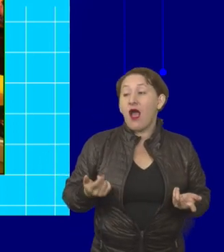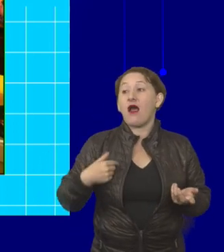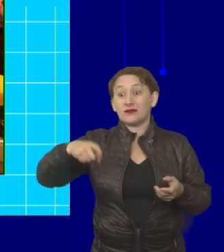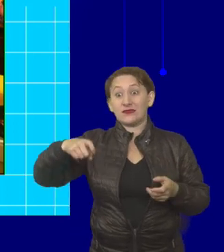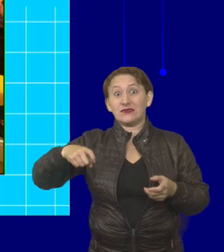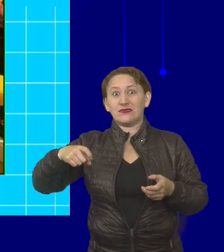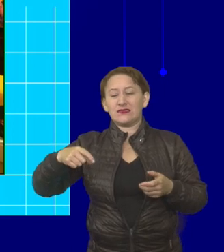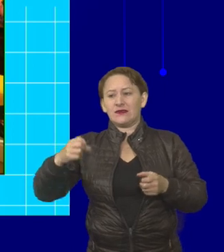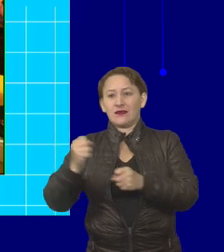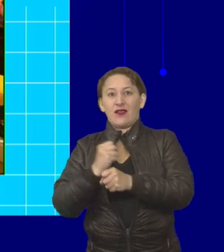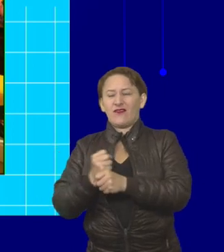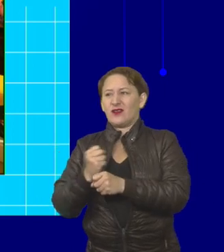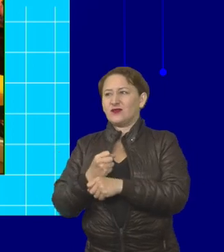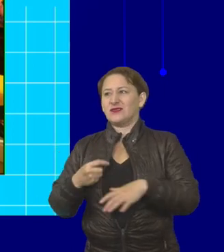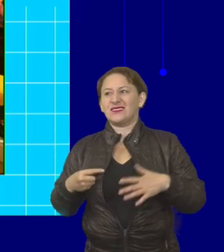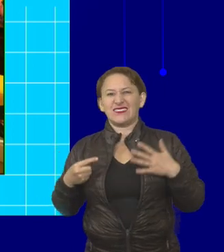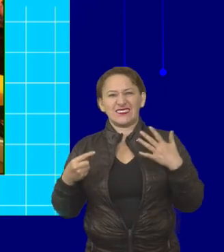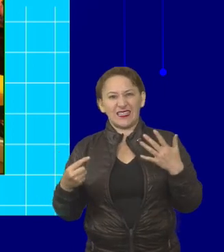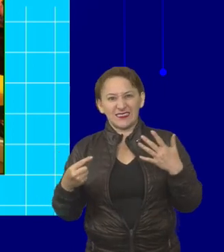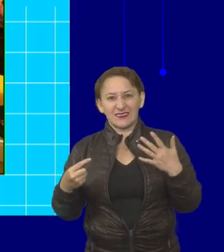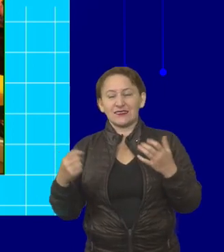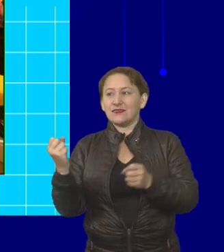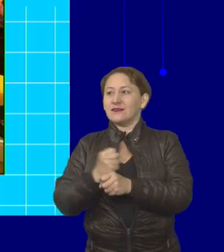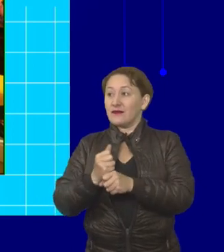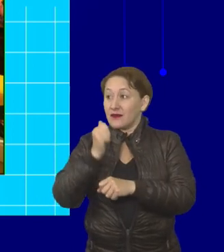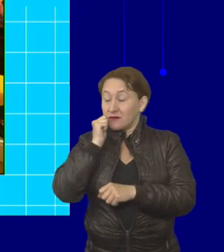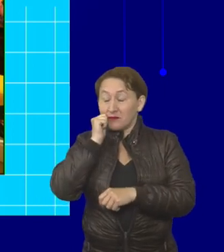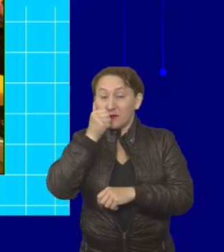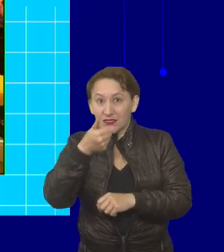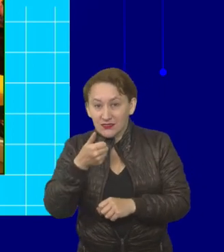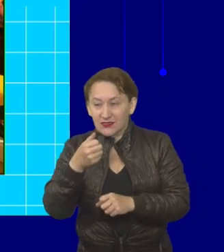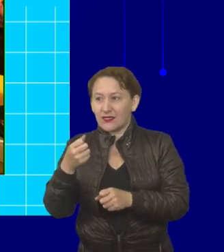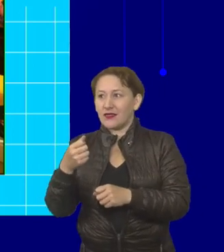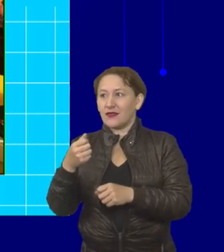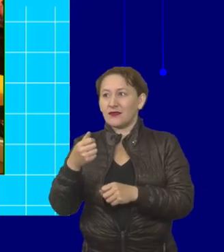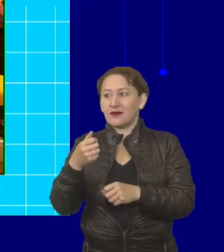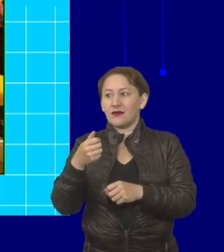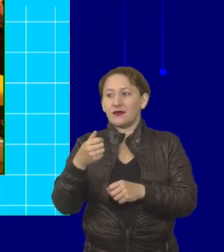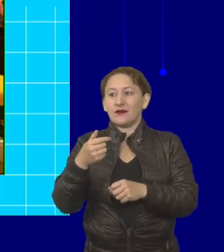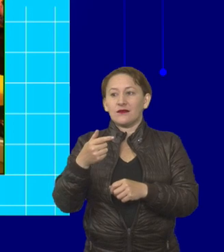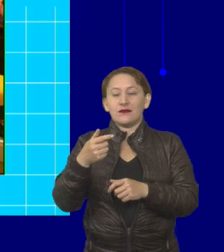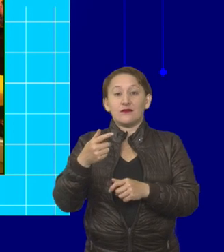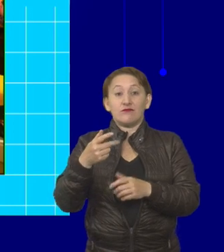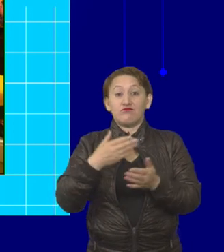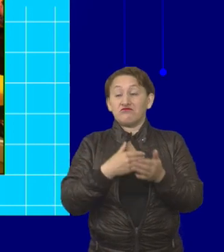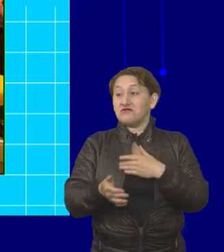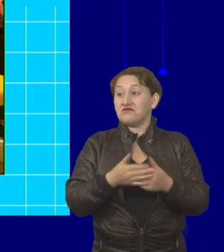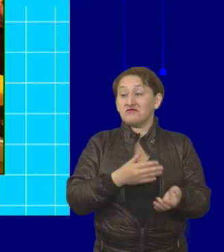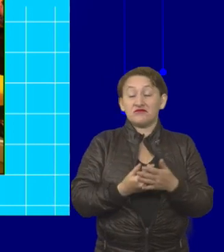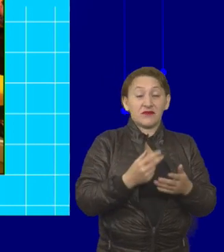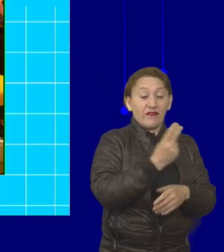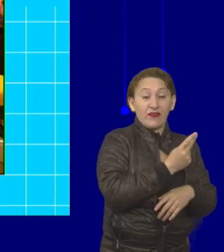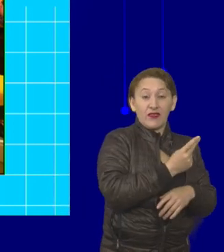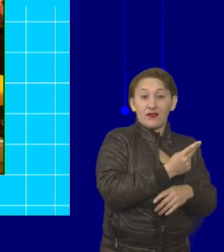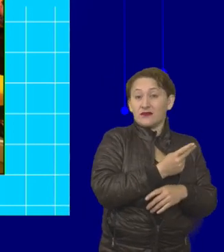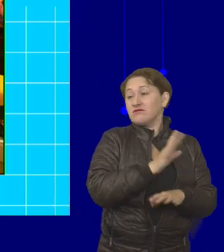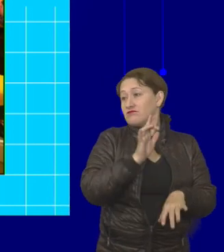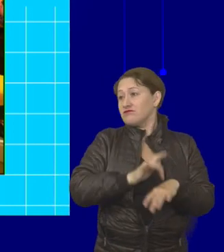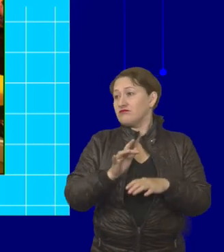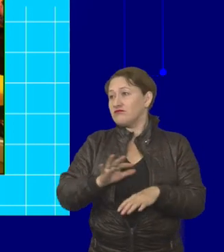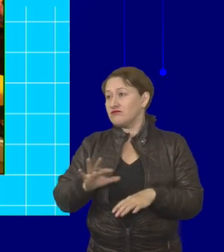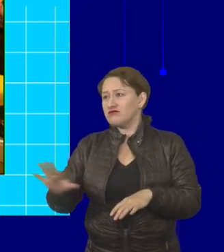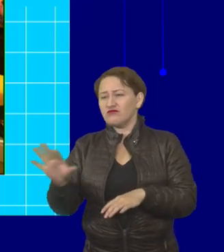necesidad de tener 6 puestos, de tener que trabajar al otro día, así la rumba haya sido el viernes y estuviese larga, pues hagámosle